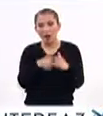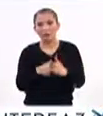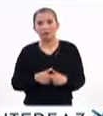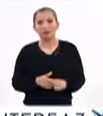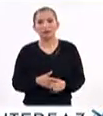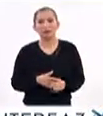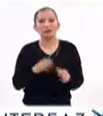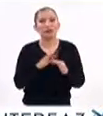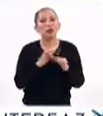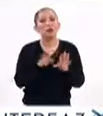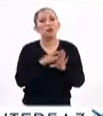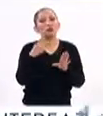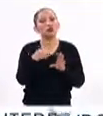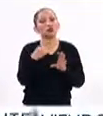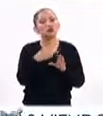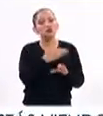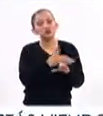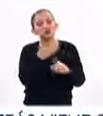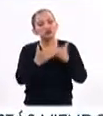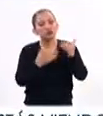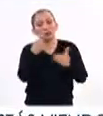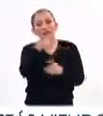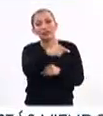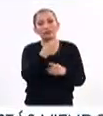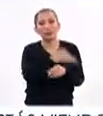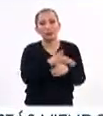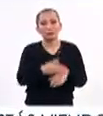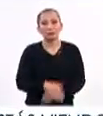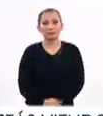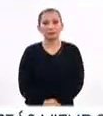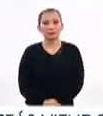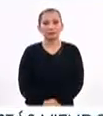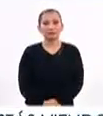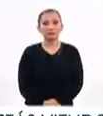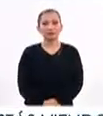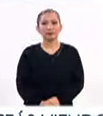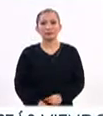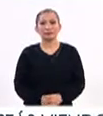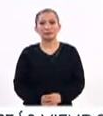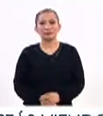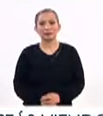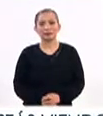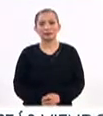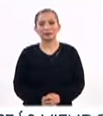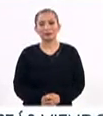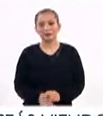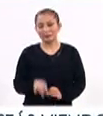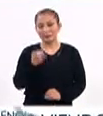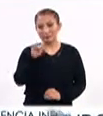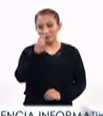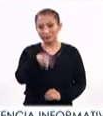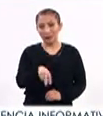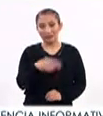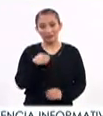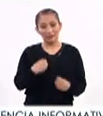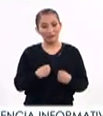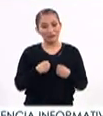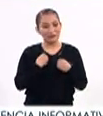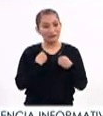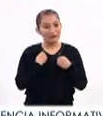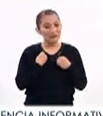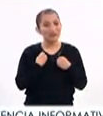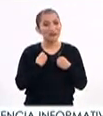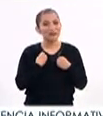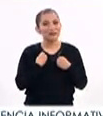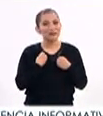forma. Platícanos cómo fue ese proceso para ti, para tu familia. Así es, exactamente. Bueno, es una vida